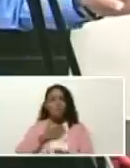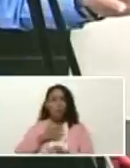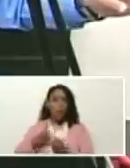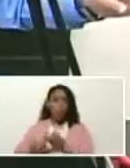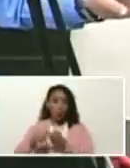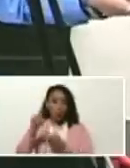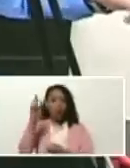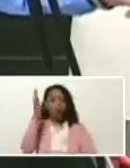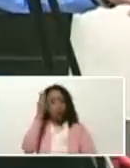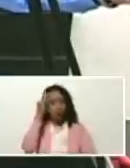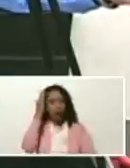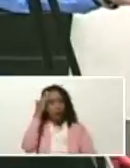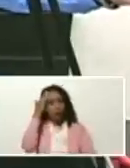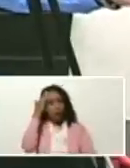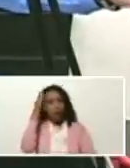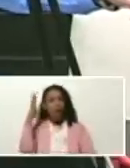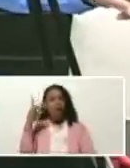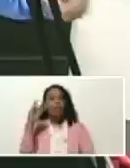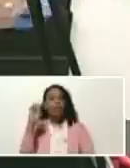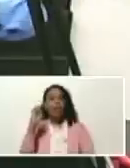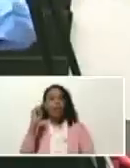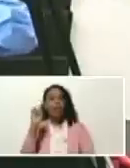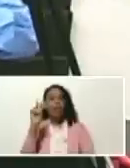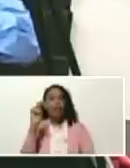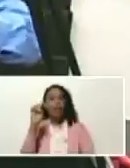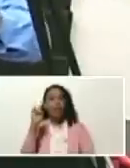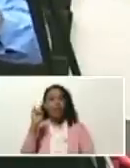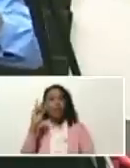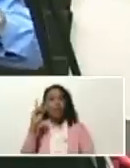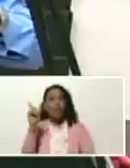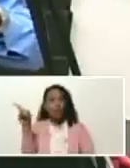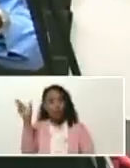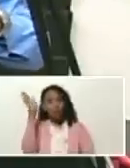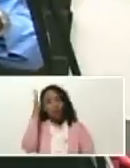lo sabe David Vincent lo sabe